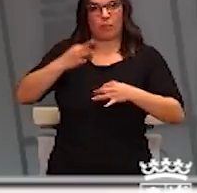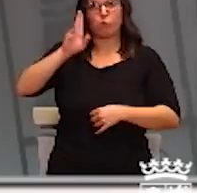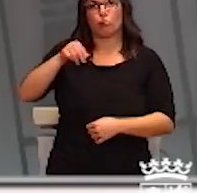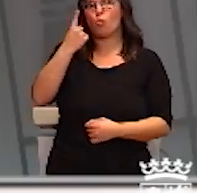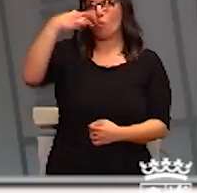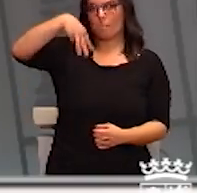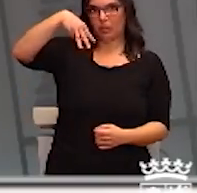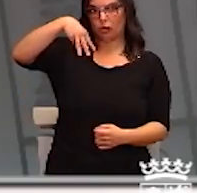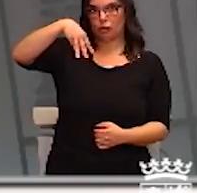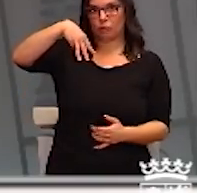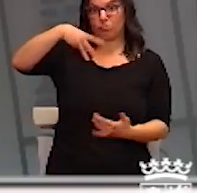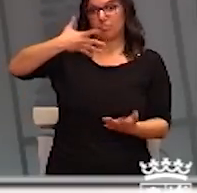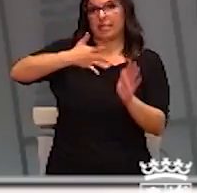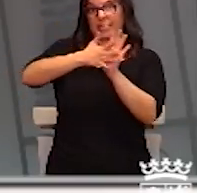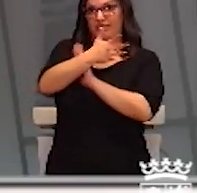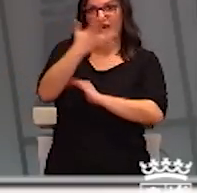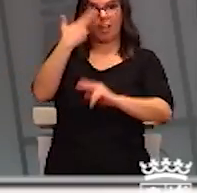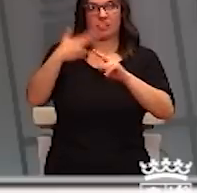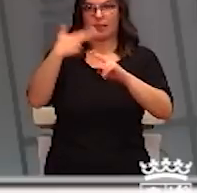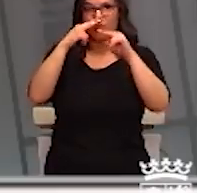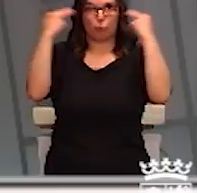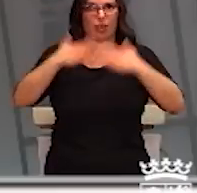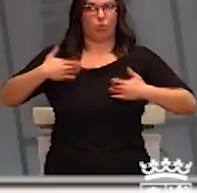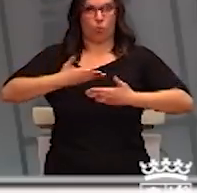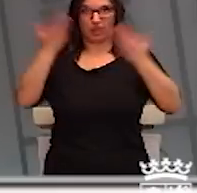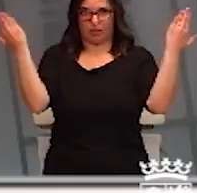Esa incluye todas las actividades públicas.